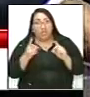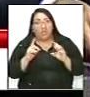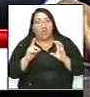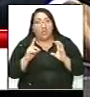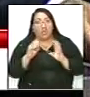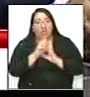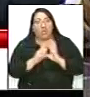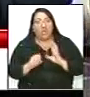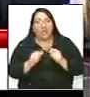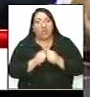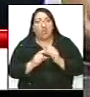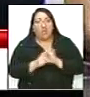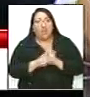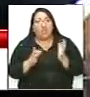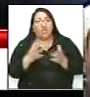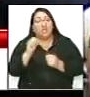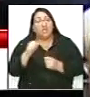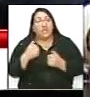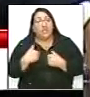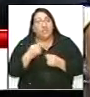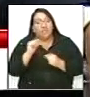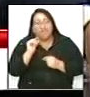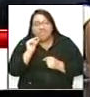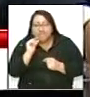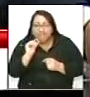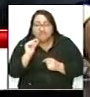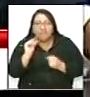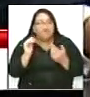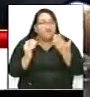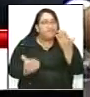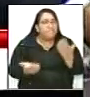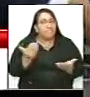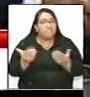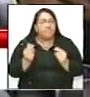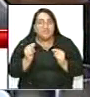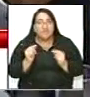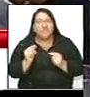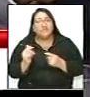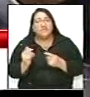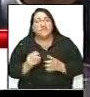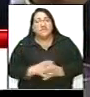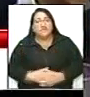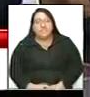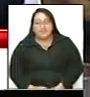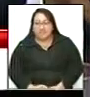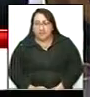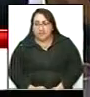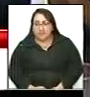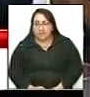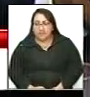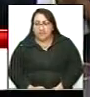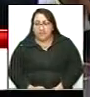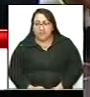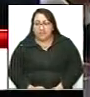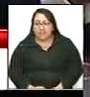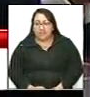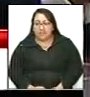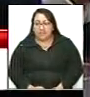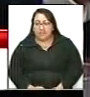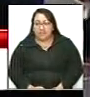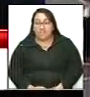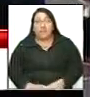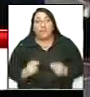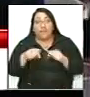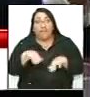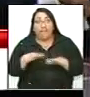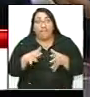ley. Donde sí tengo una pequeña disidencia, no es pequeña, una disidencia, es que aquí